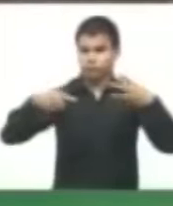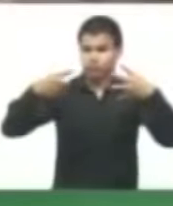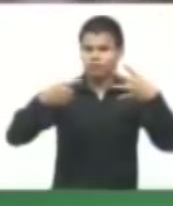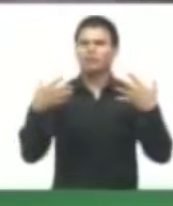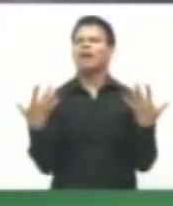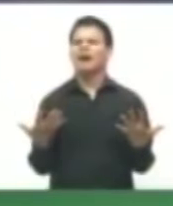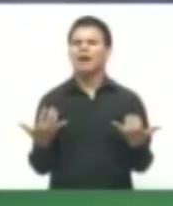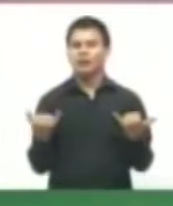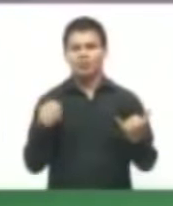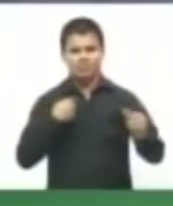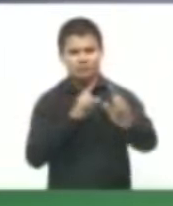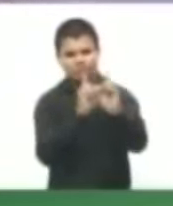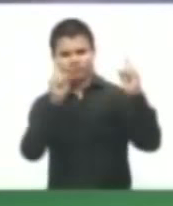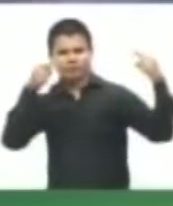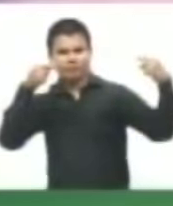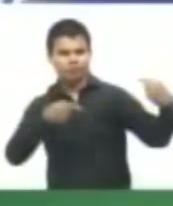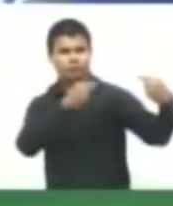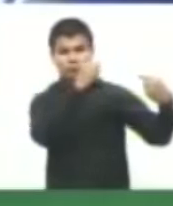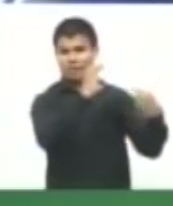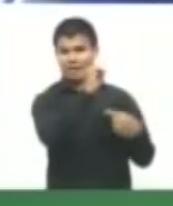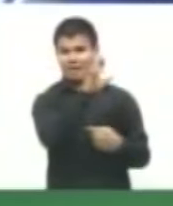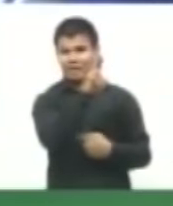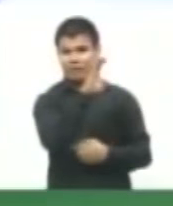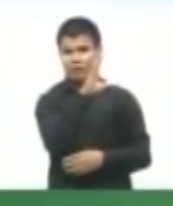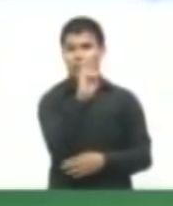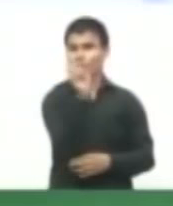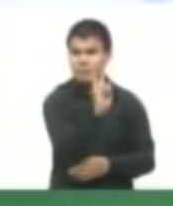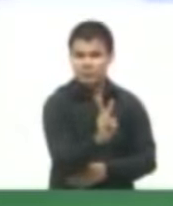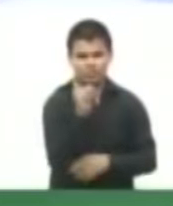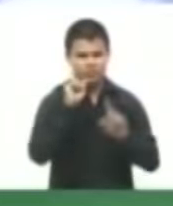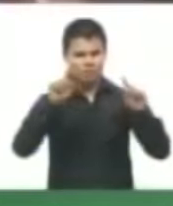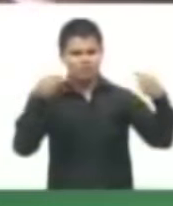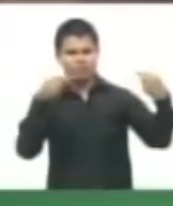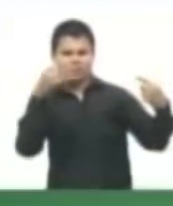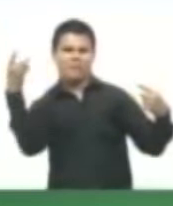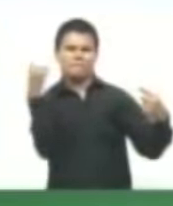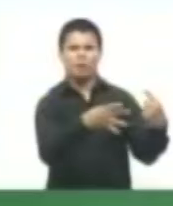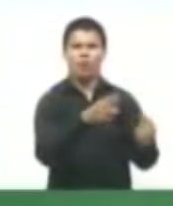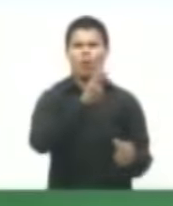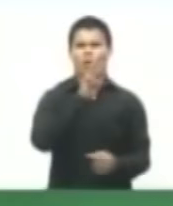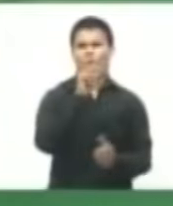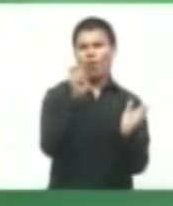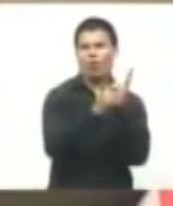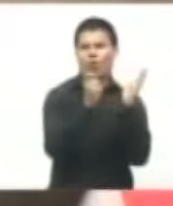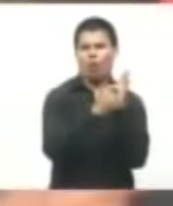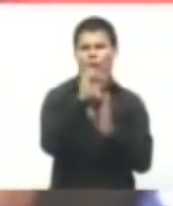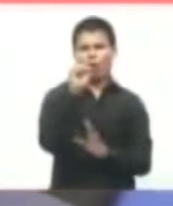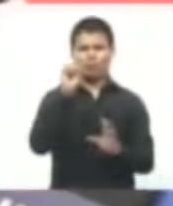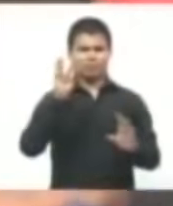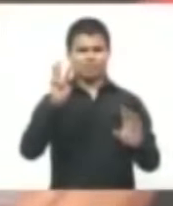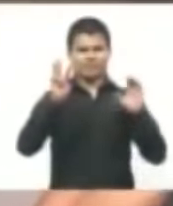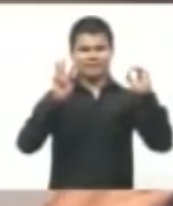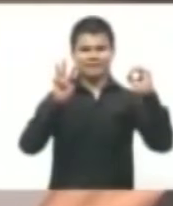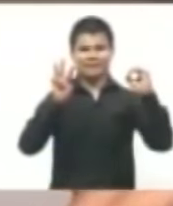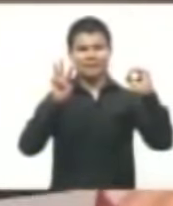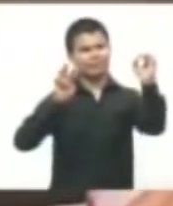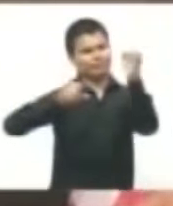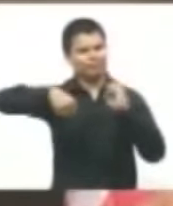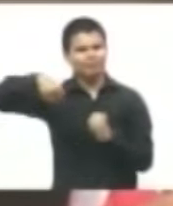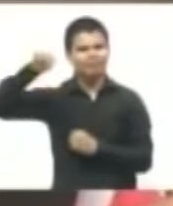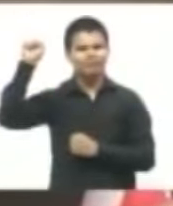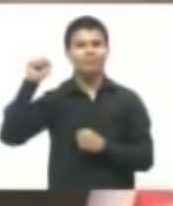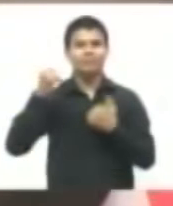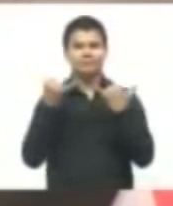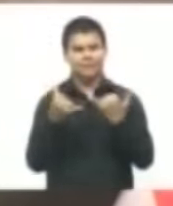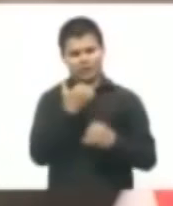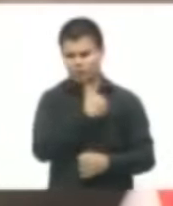a Carabobo de Venezuela y ya piensan en el Atlético Tucumán de Argentina. Esa era la consigna, hoy yo creo que el equipo